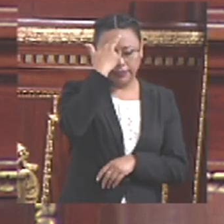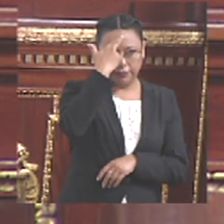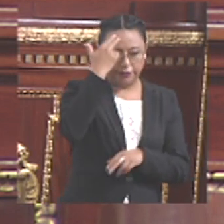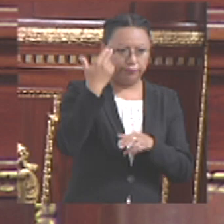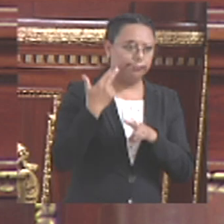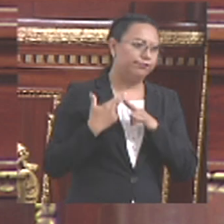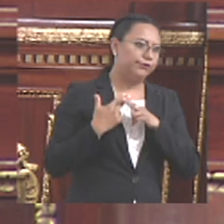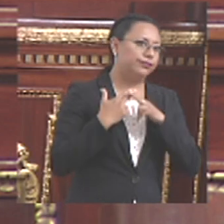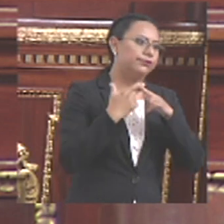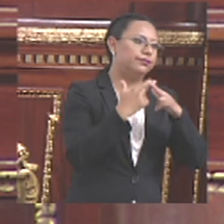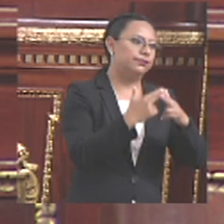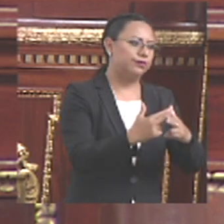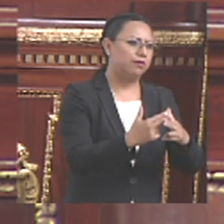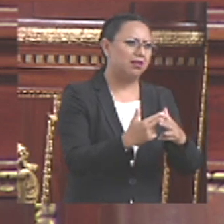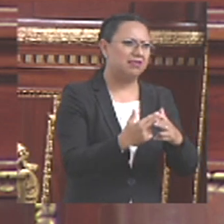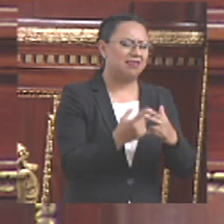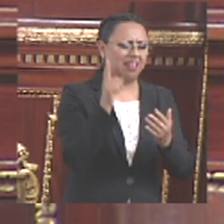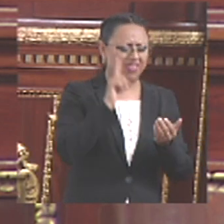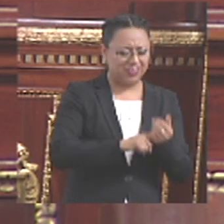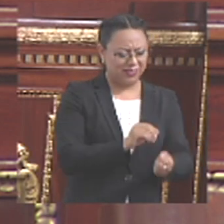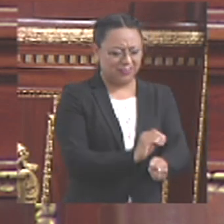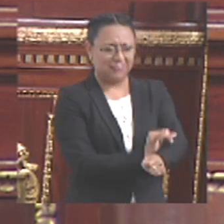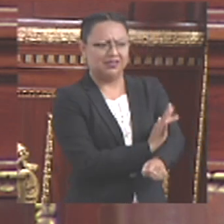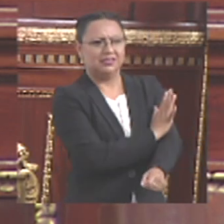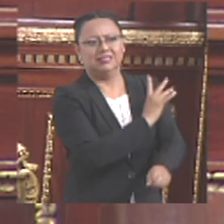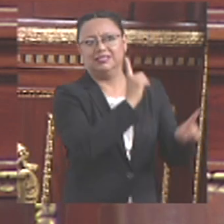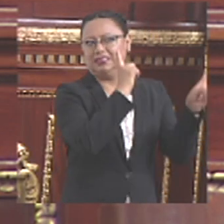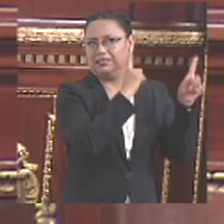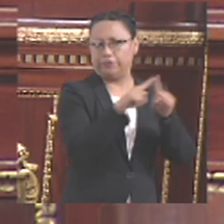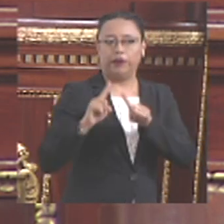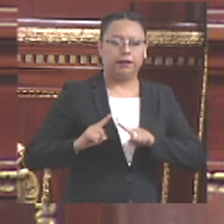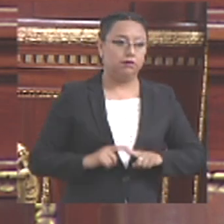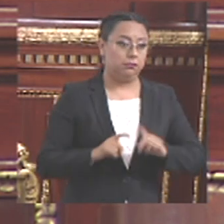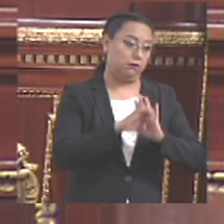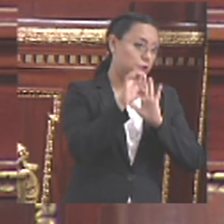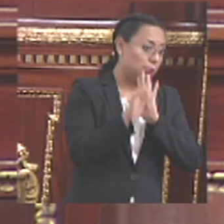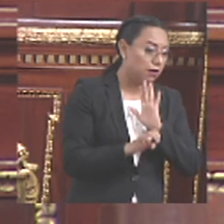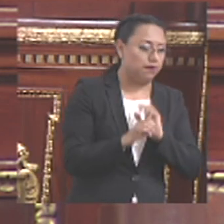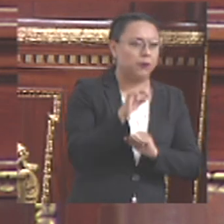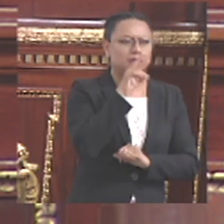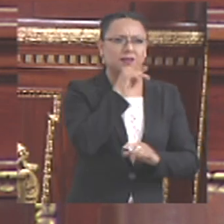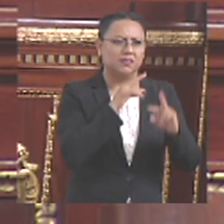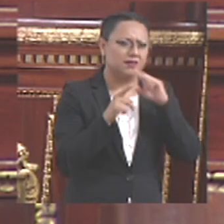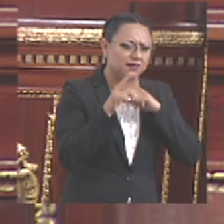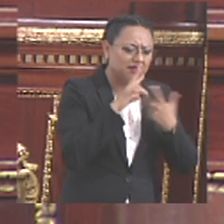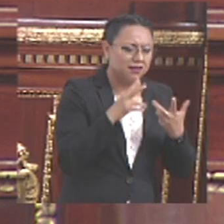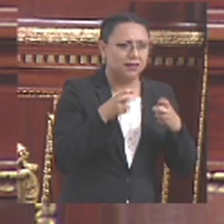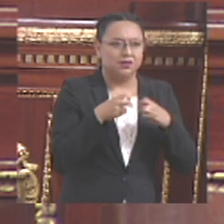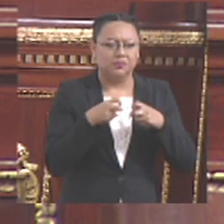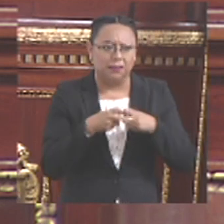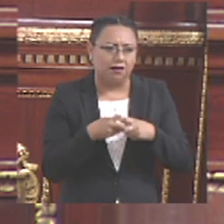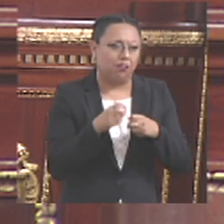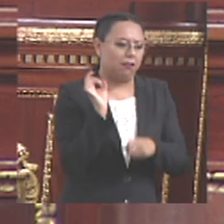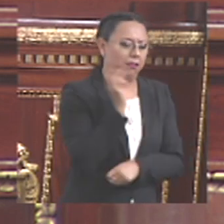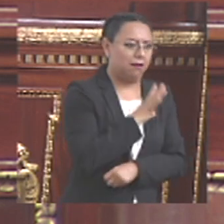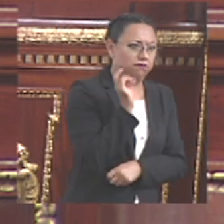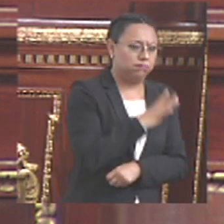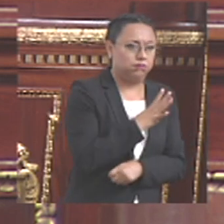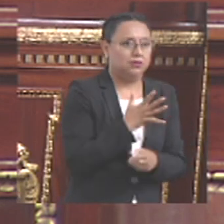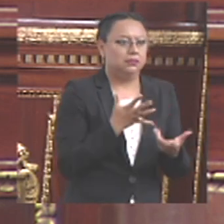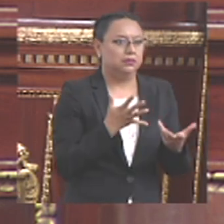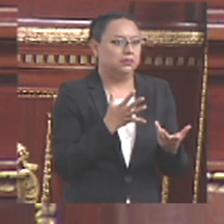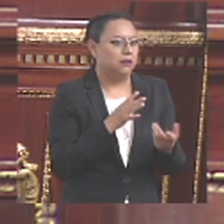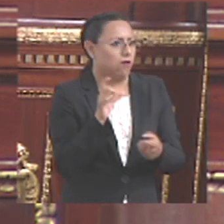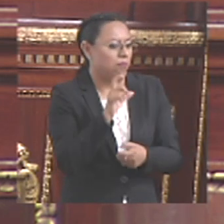recordar diferentes emociones. Por supuesto, la preocupación, la frustración, el miedo que se siente al